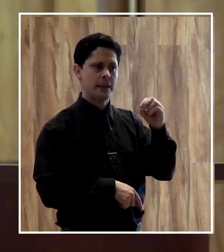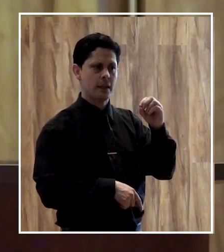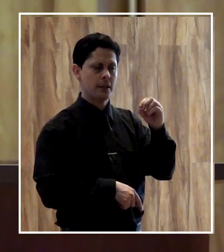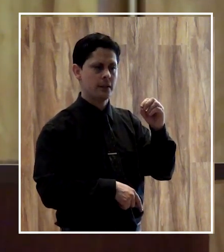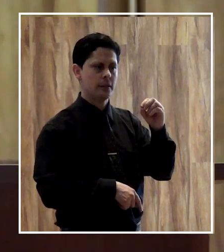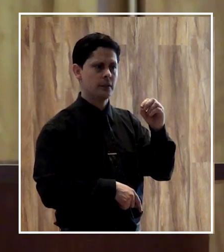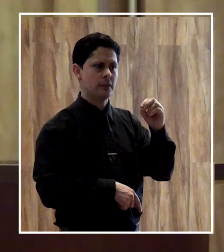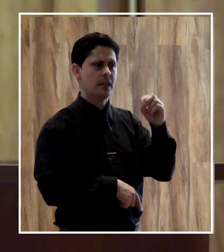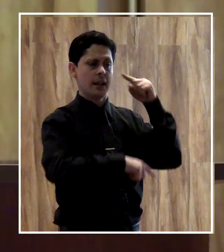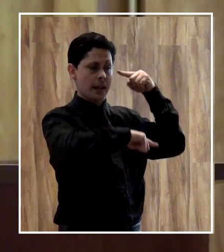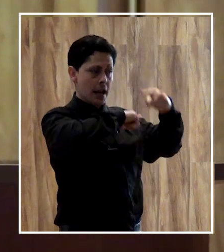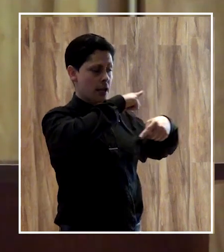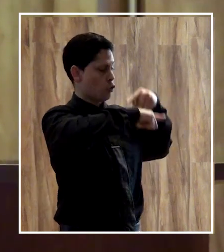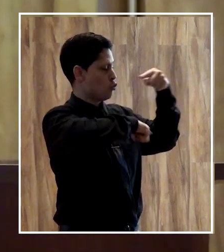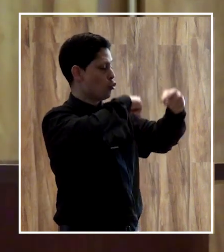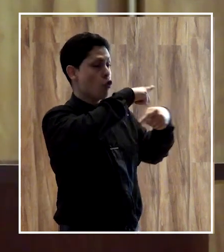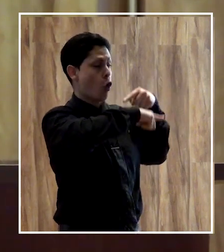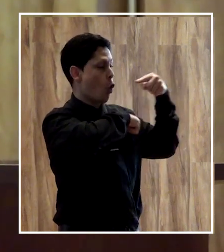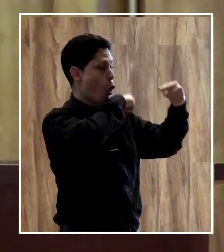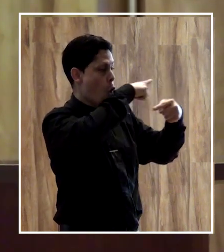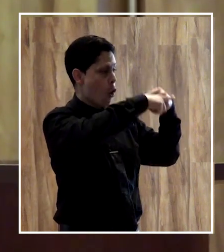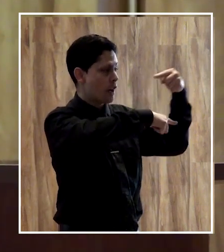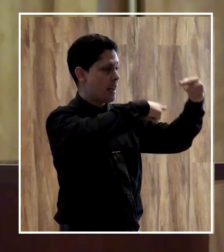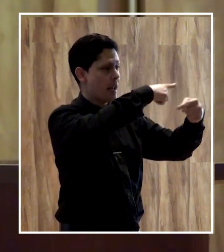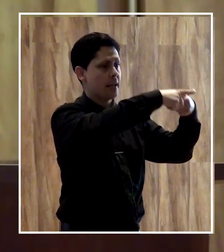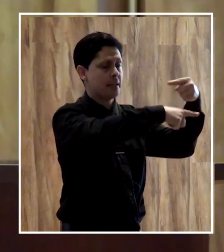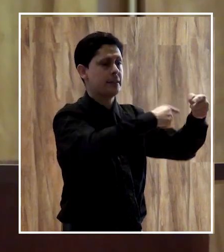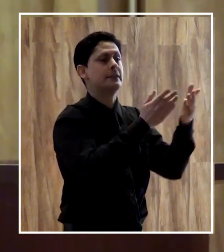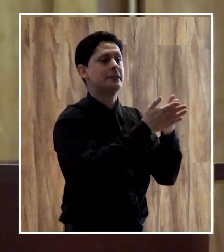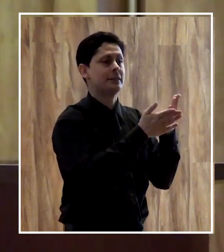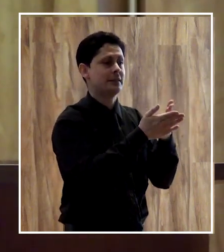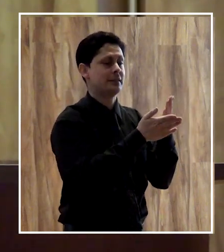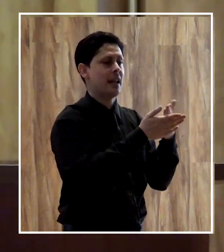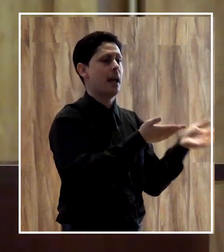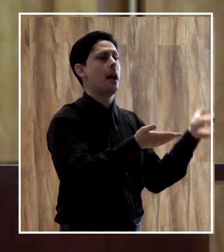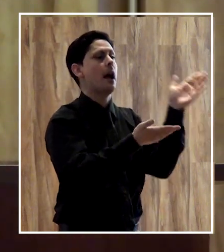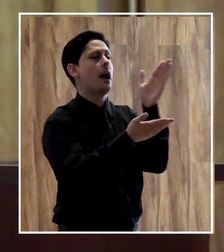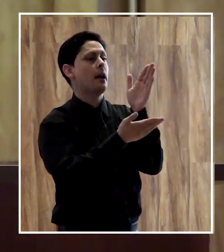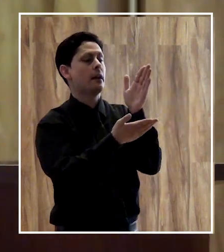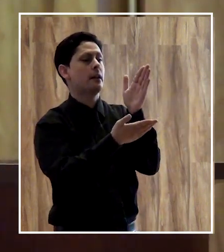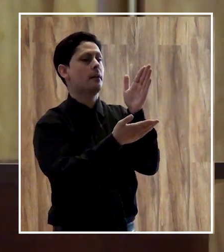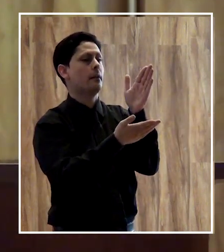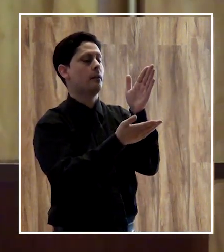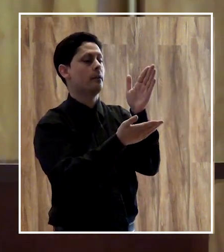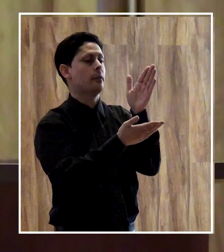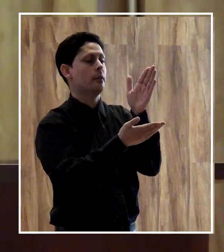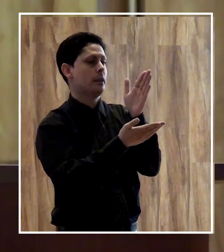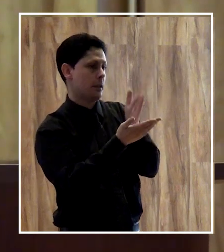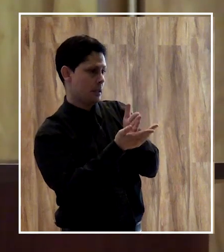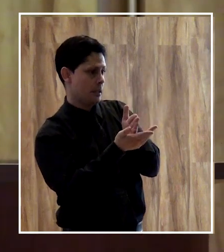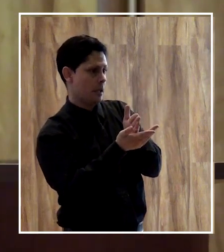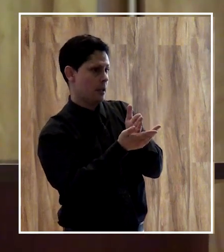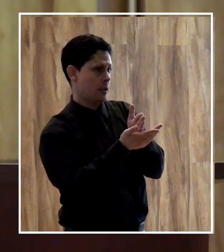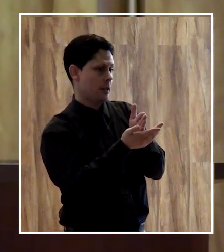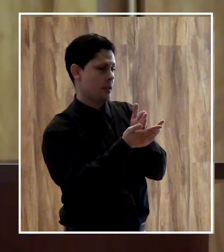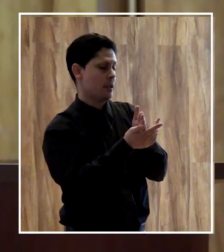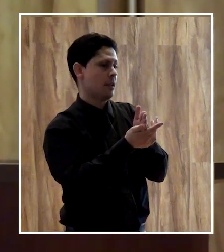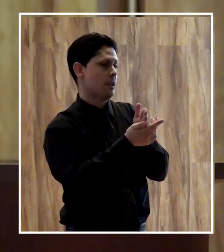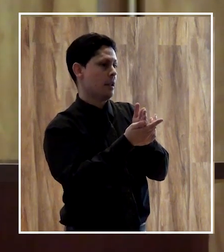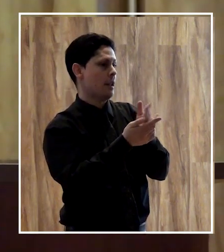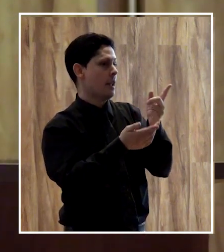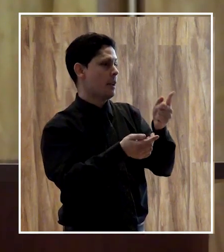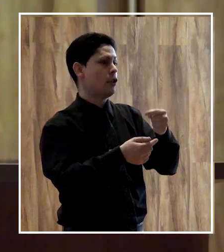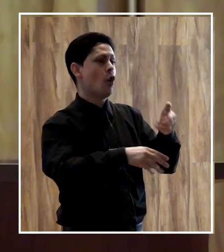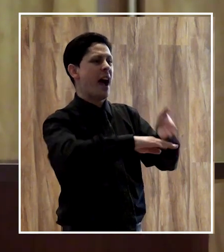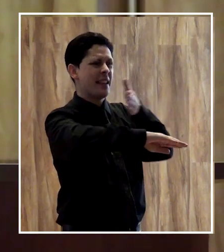la investigación de la historia de la educación del siglo XX, sino la del siglo XIX, a la que no había entrado